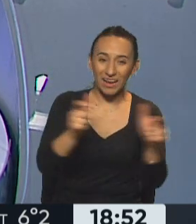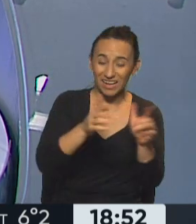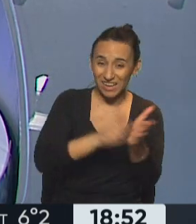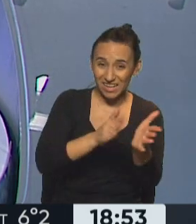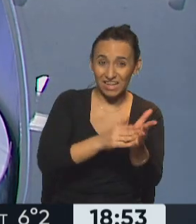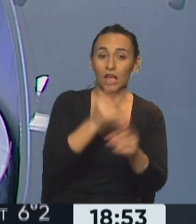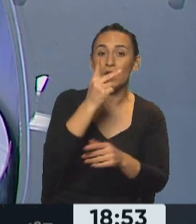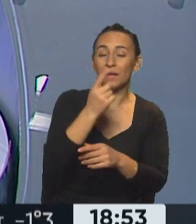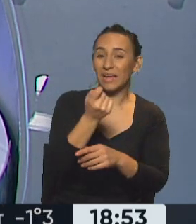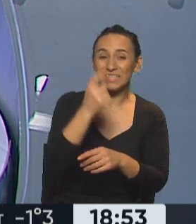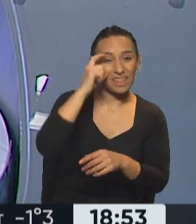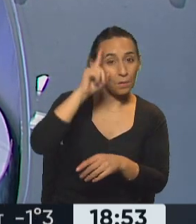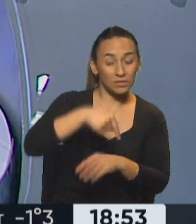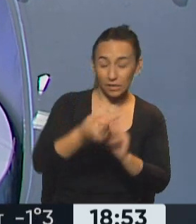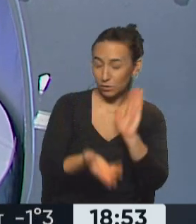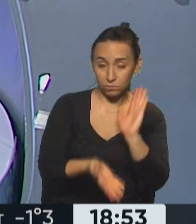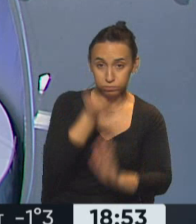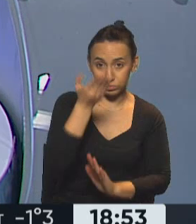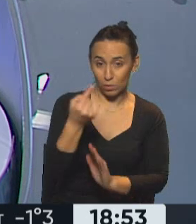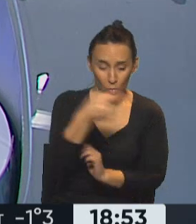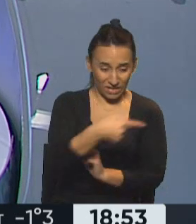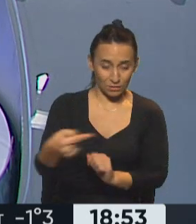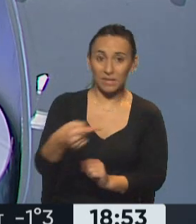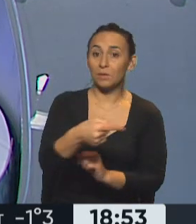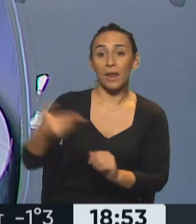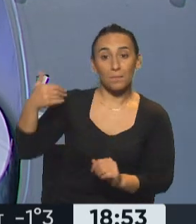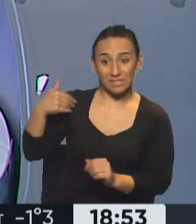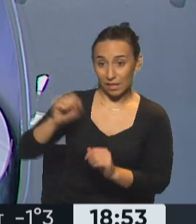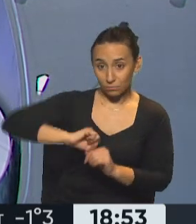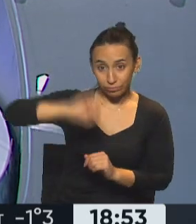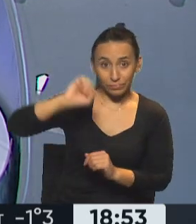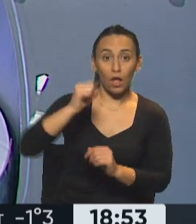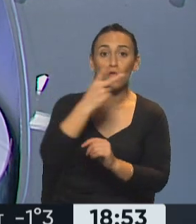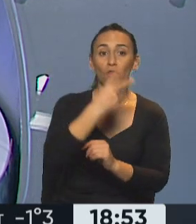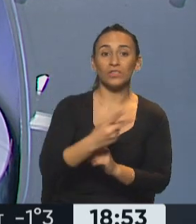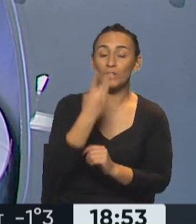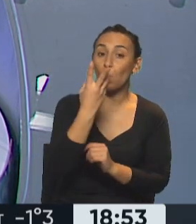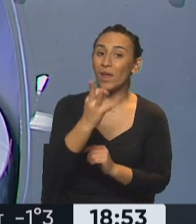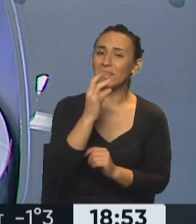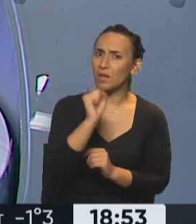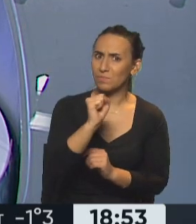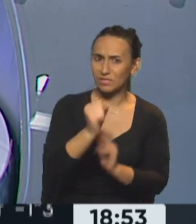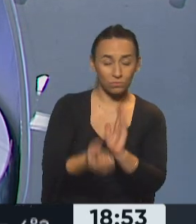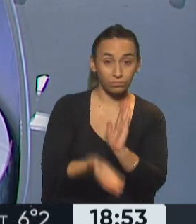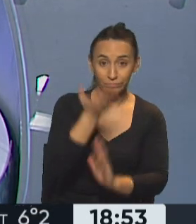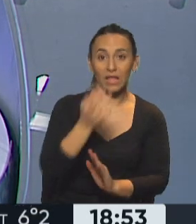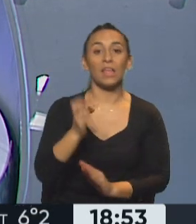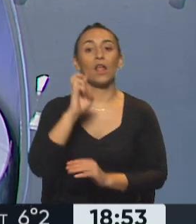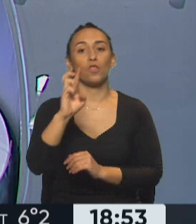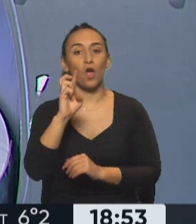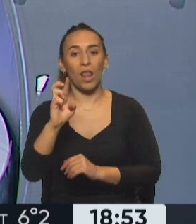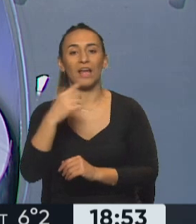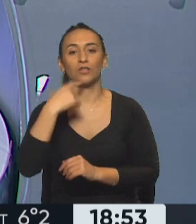del 10% en esta última semana. La semana pasada subió a 240 pesos y el dólar solidario